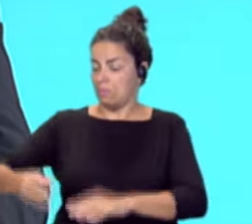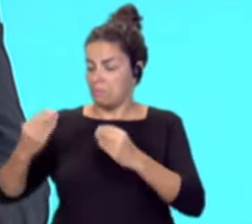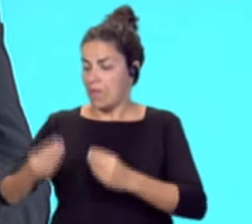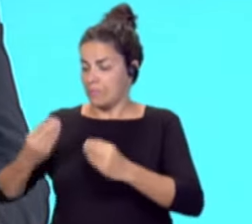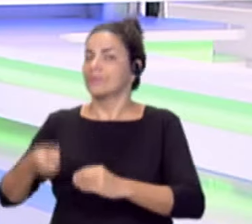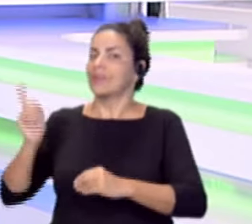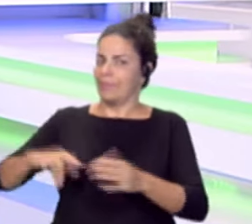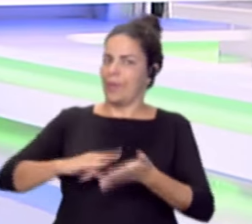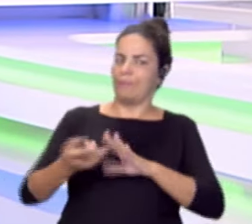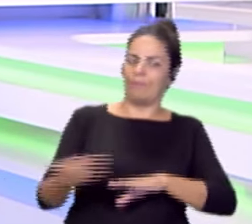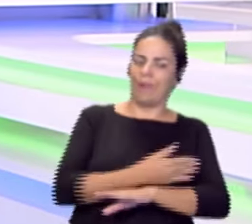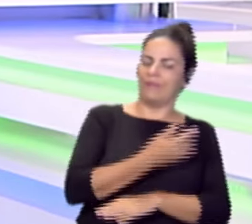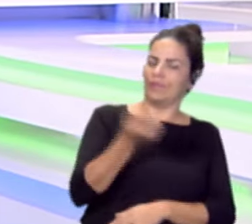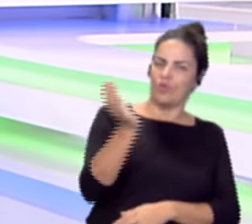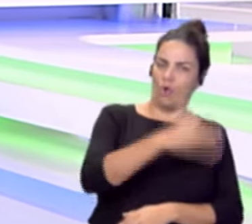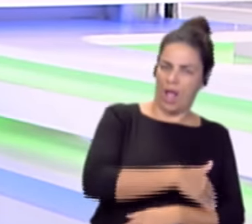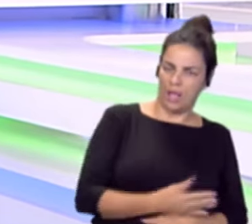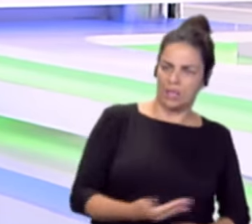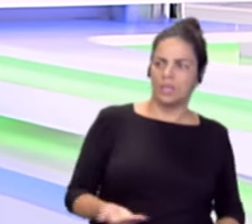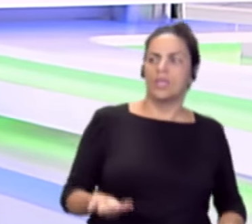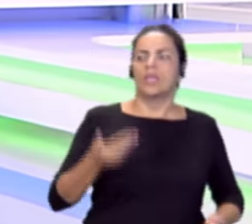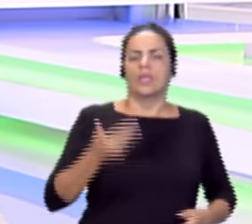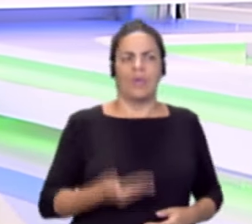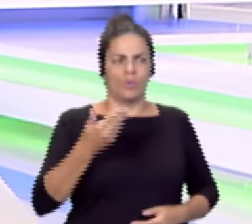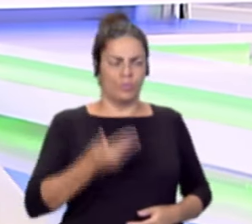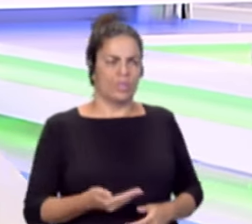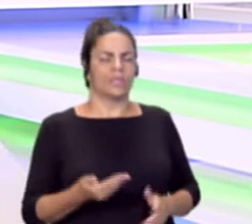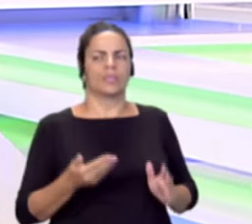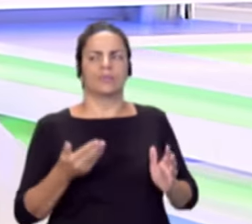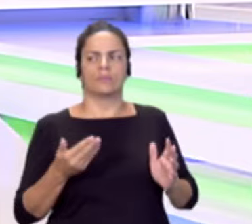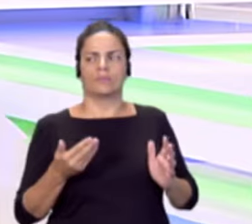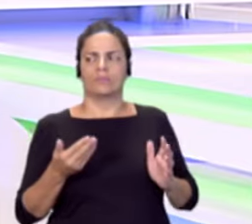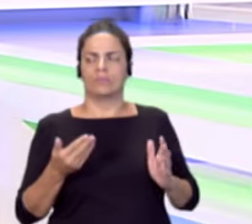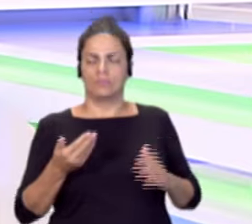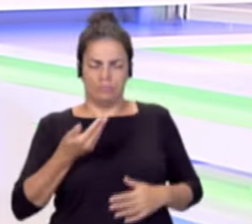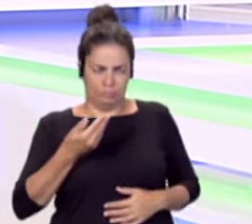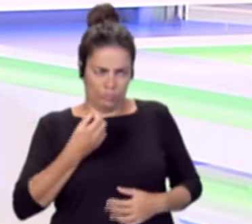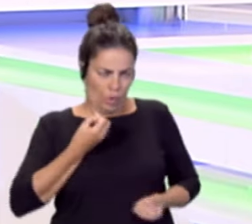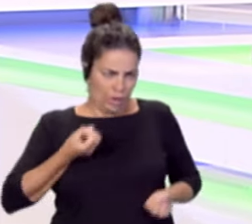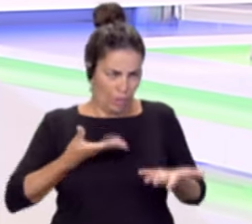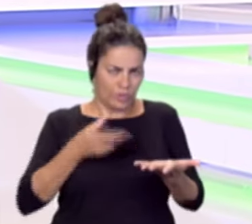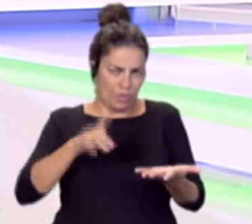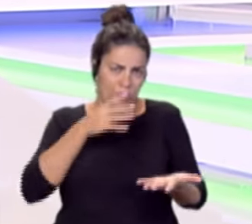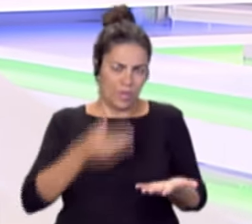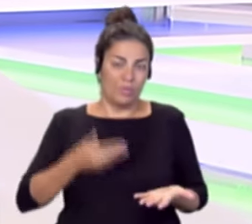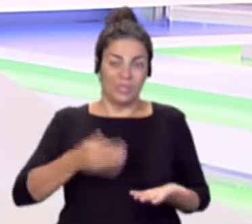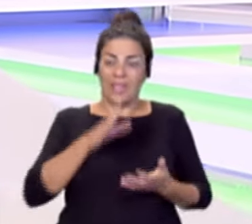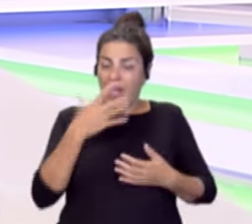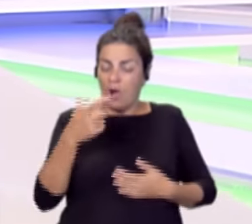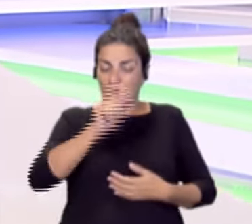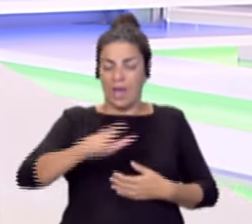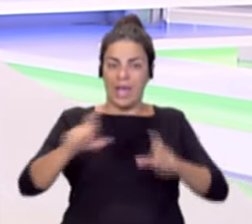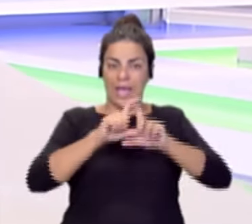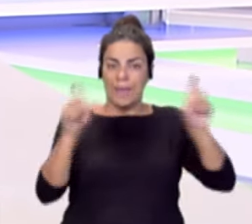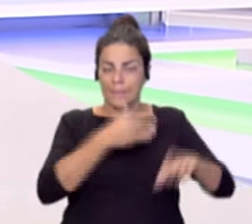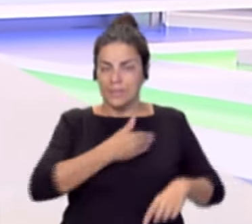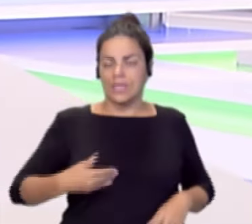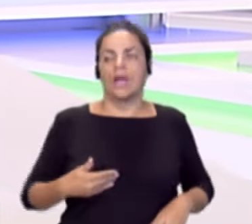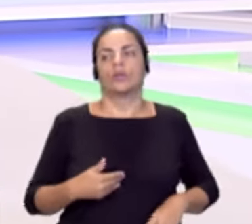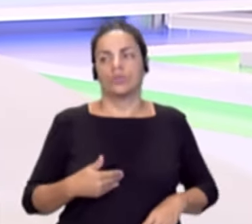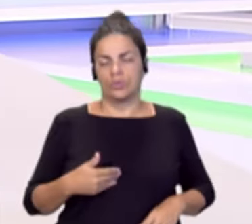muy importante porque no lo hemos hablado, pero se lo digo solamente. Los empresarios en este momento estamos teniendo la posibilidad y